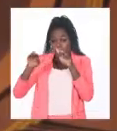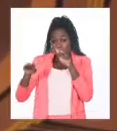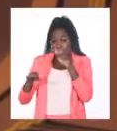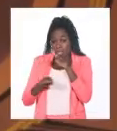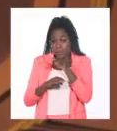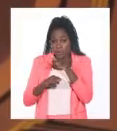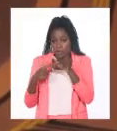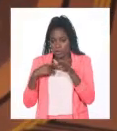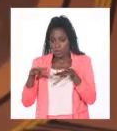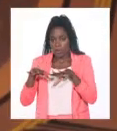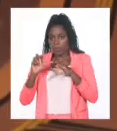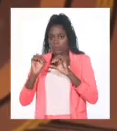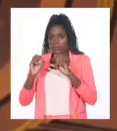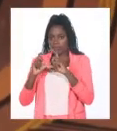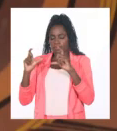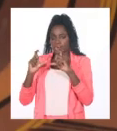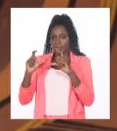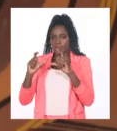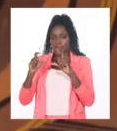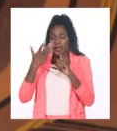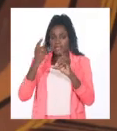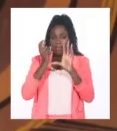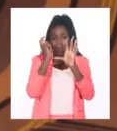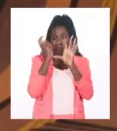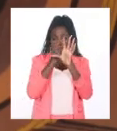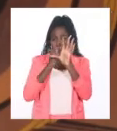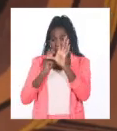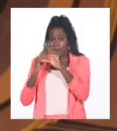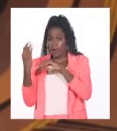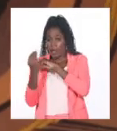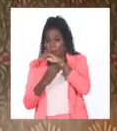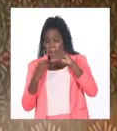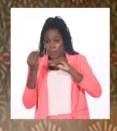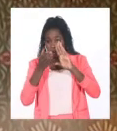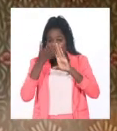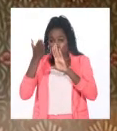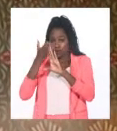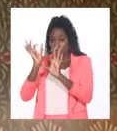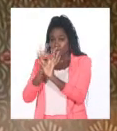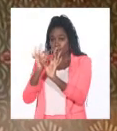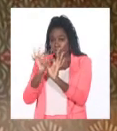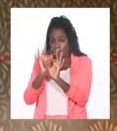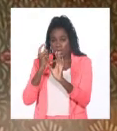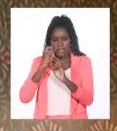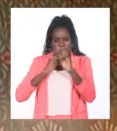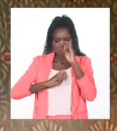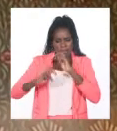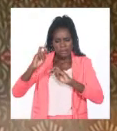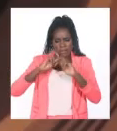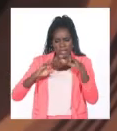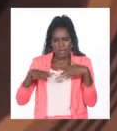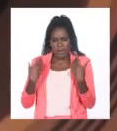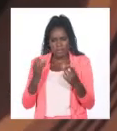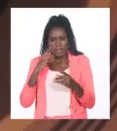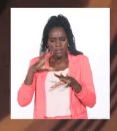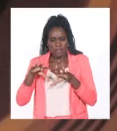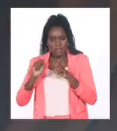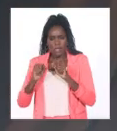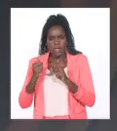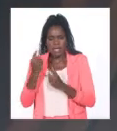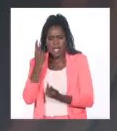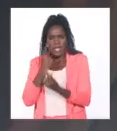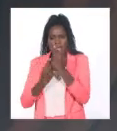descubrimos posteriormente al retirar los maruflash, todavía está en fase de estudio, a ver si encontramos alguna